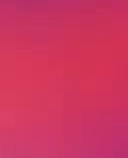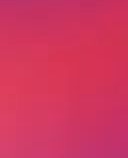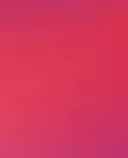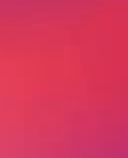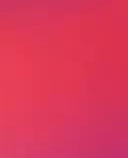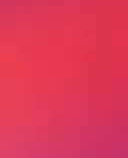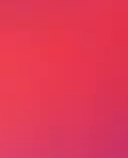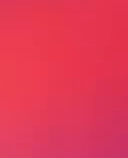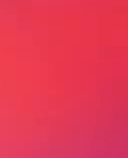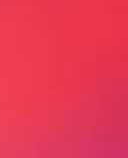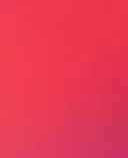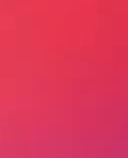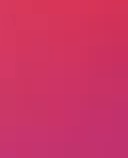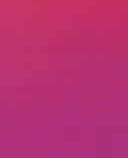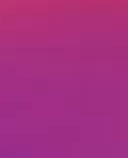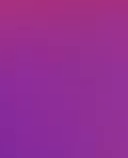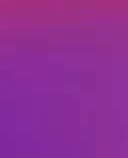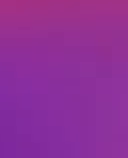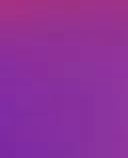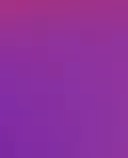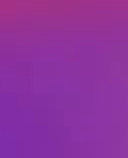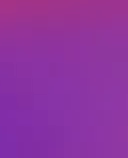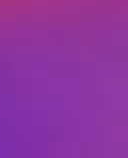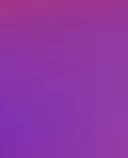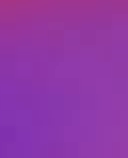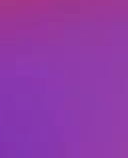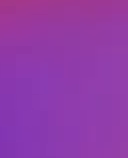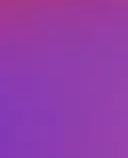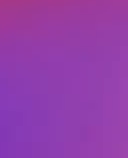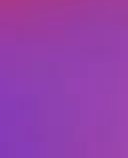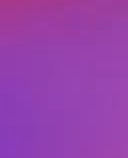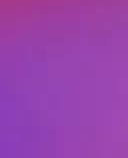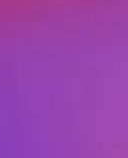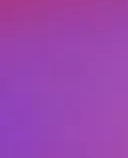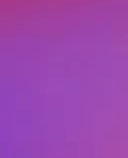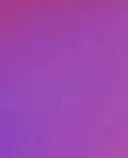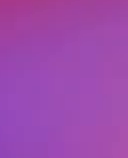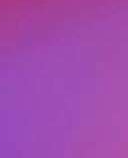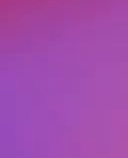conalitec.cep.gob.mx. Y recuerda que también cuentas con el sitio